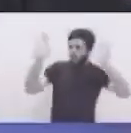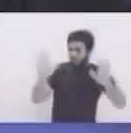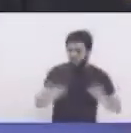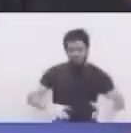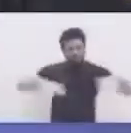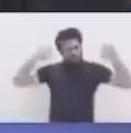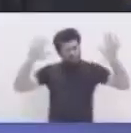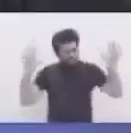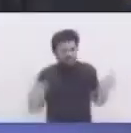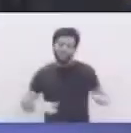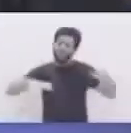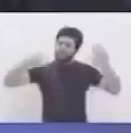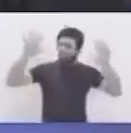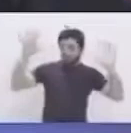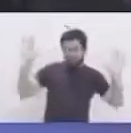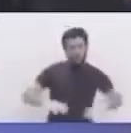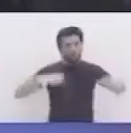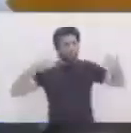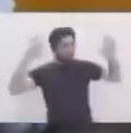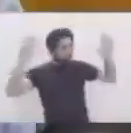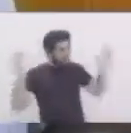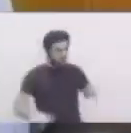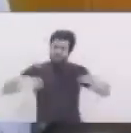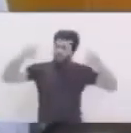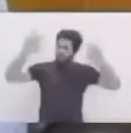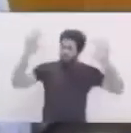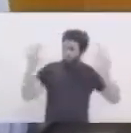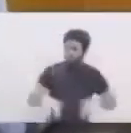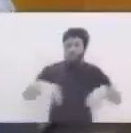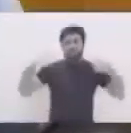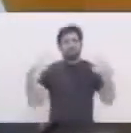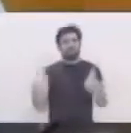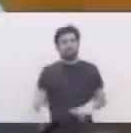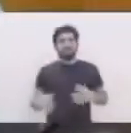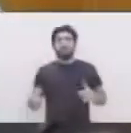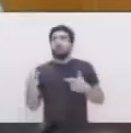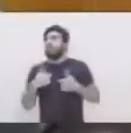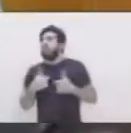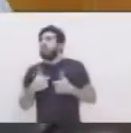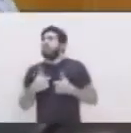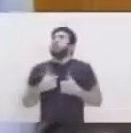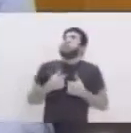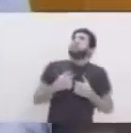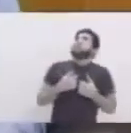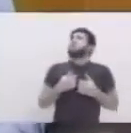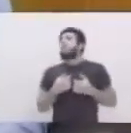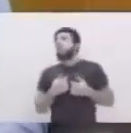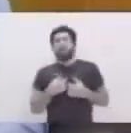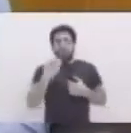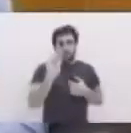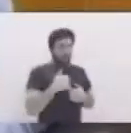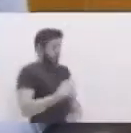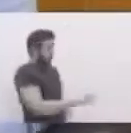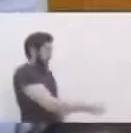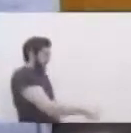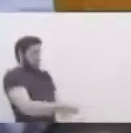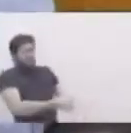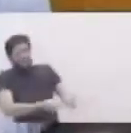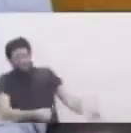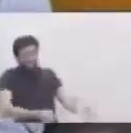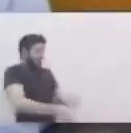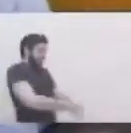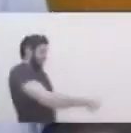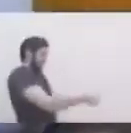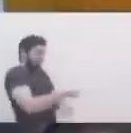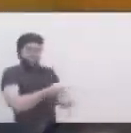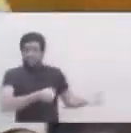Comenzó a caer una lluvia tremenda, pero horrible. De esas que Graciela estaba así y el niño seguía jalando el barco. Jalen ustedes